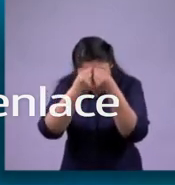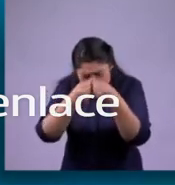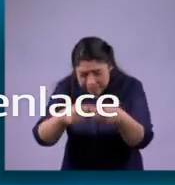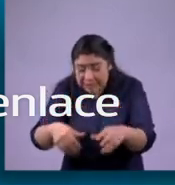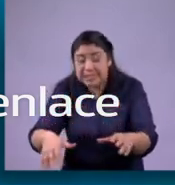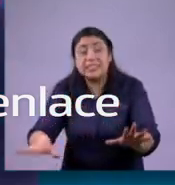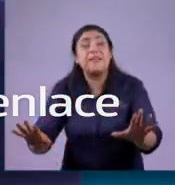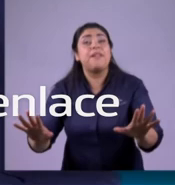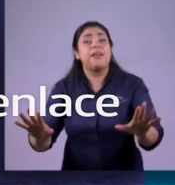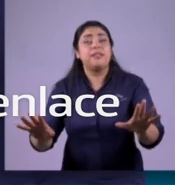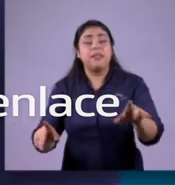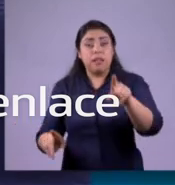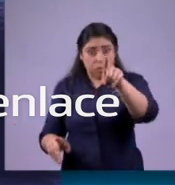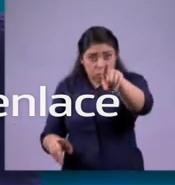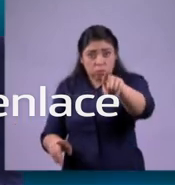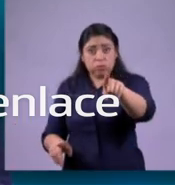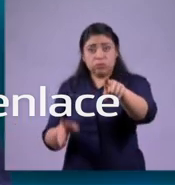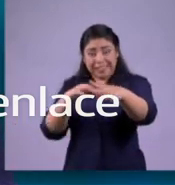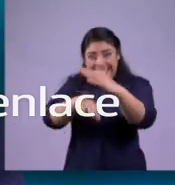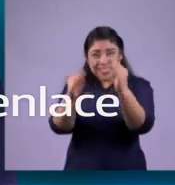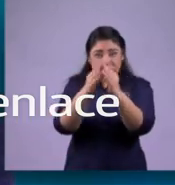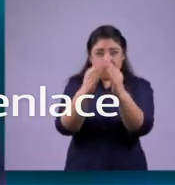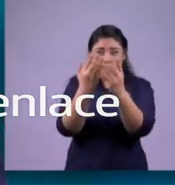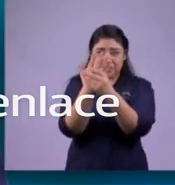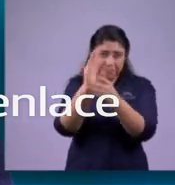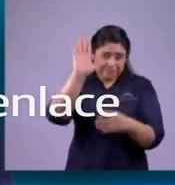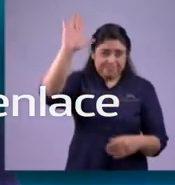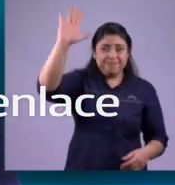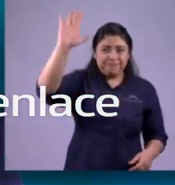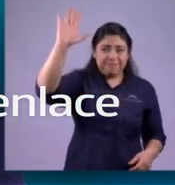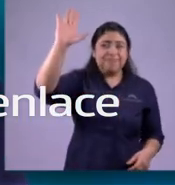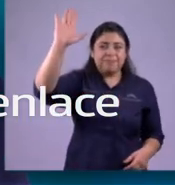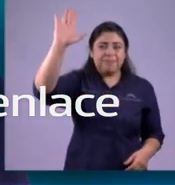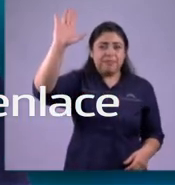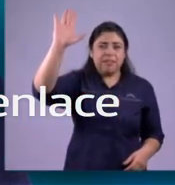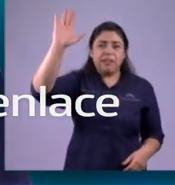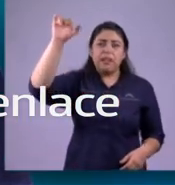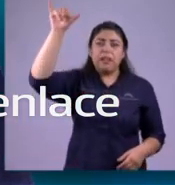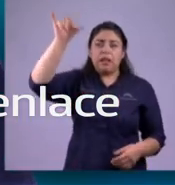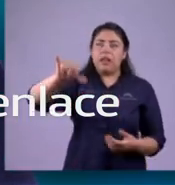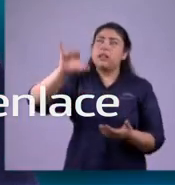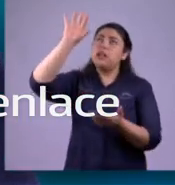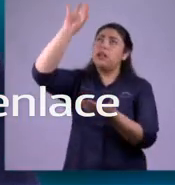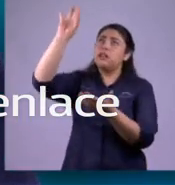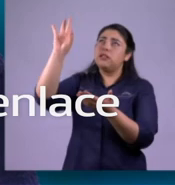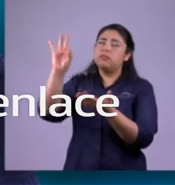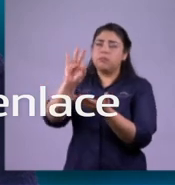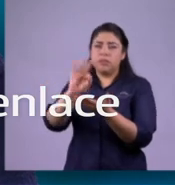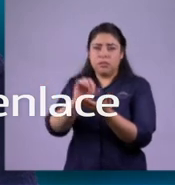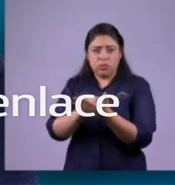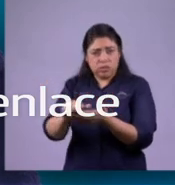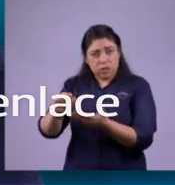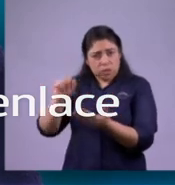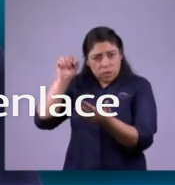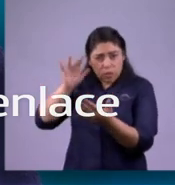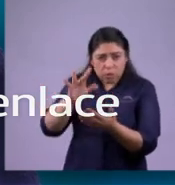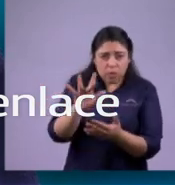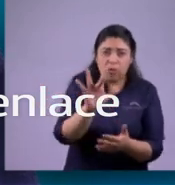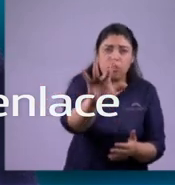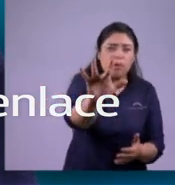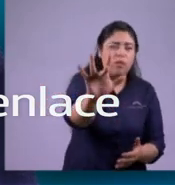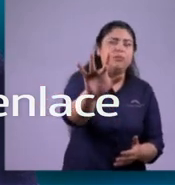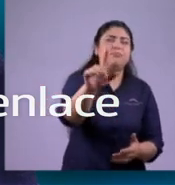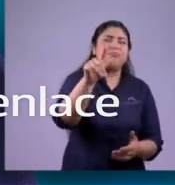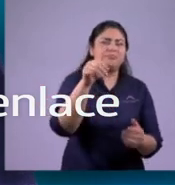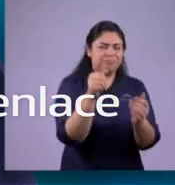a la televisión donde quiera que estés extiende tu mano hay una unción fluyendo en este momento hacia ti que va a podrir todo yugo toda preocupación